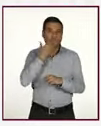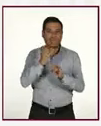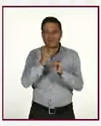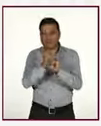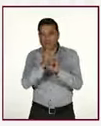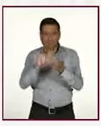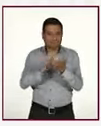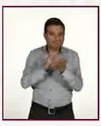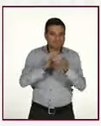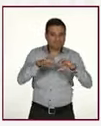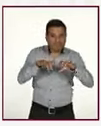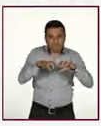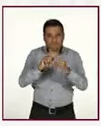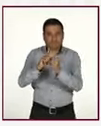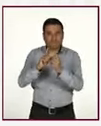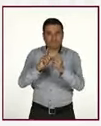Entonces,